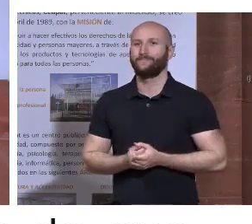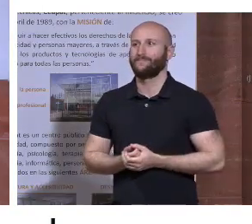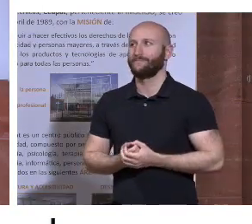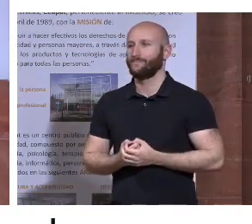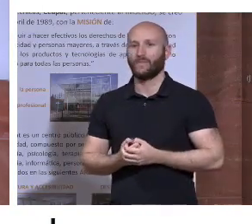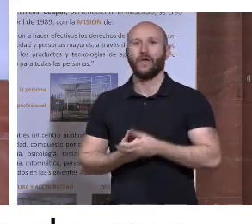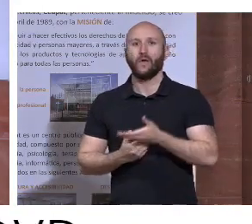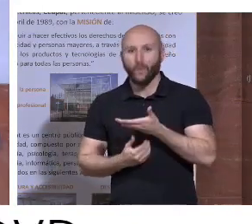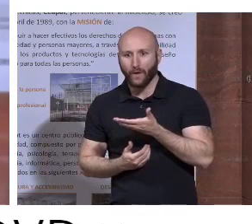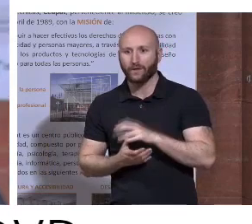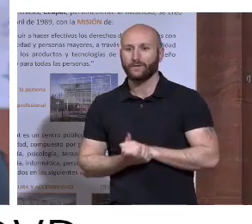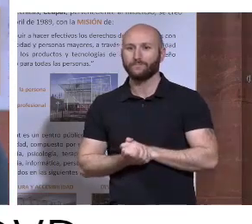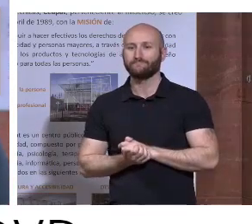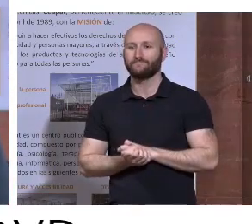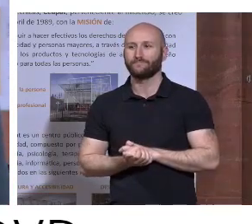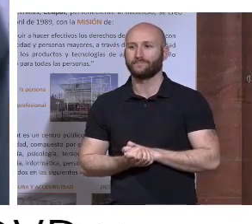Sí. Sopla.